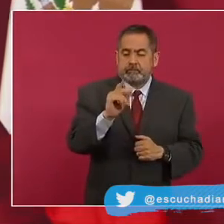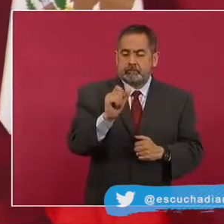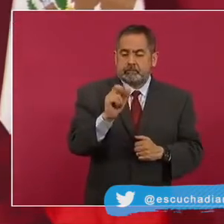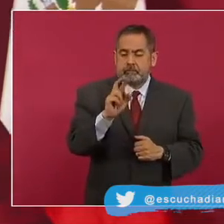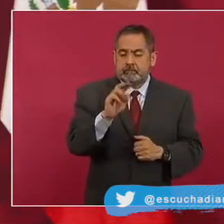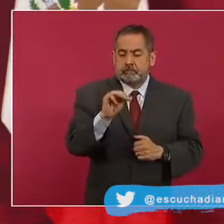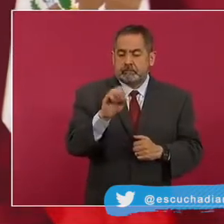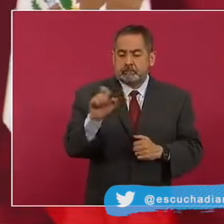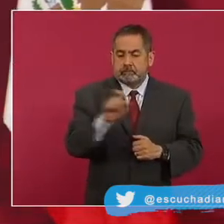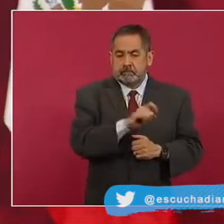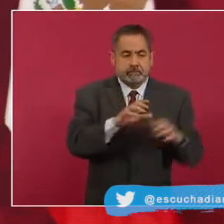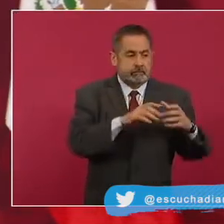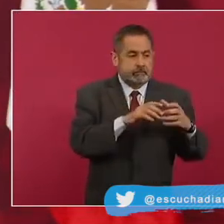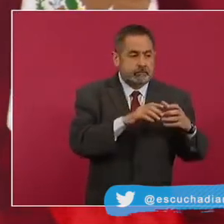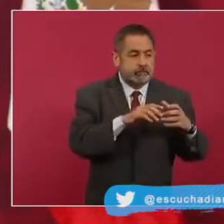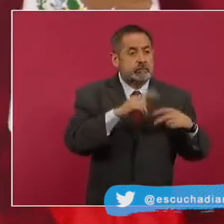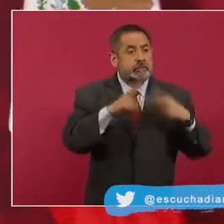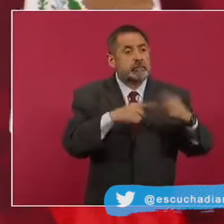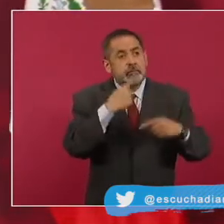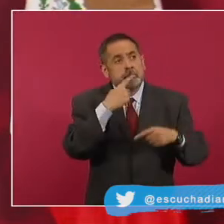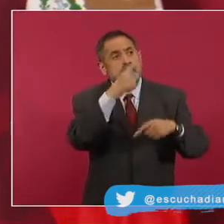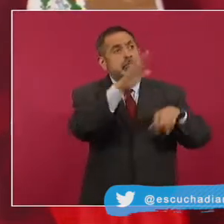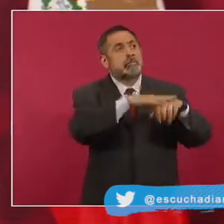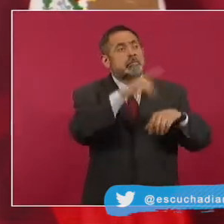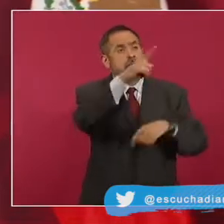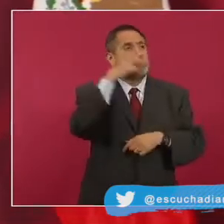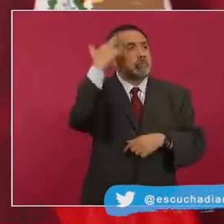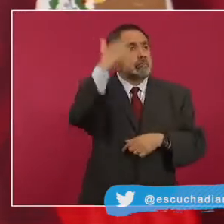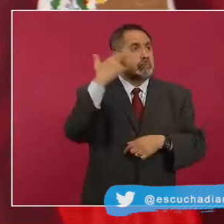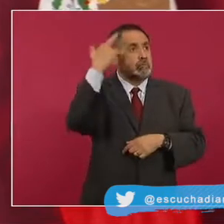méxico va a cruzarme con el rey